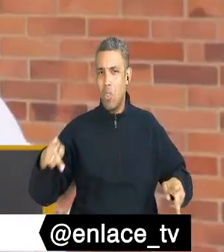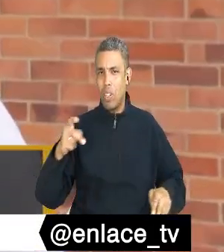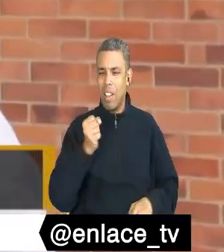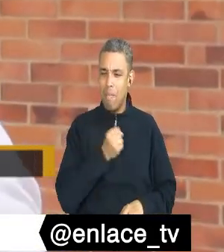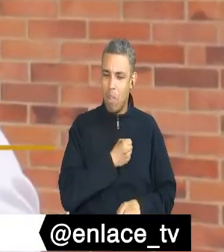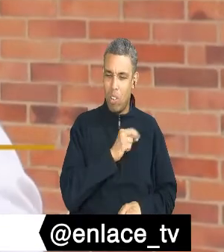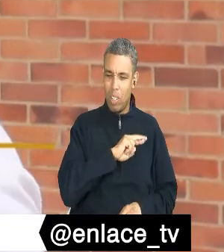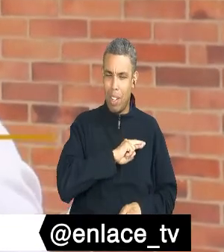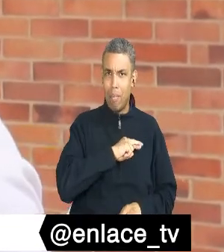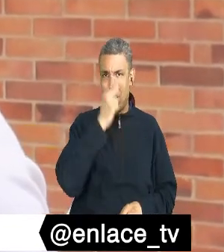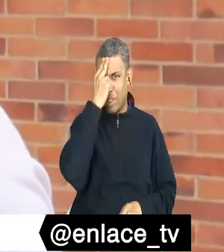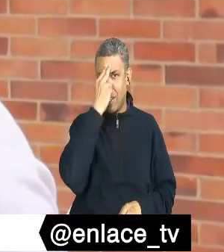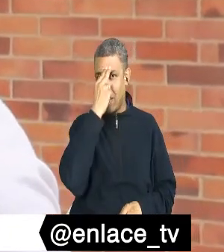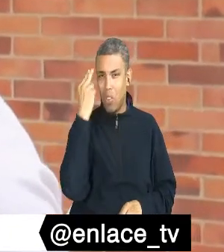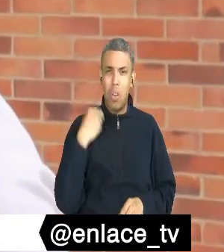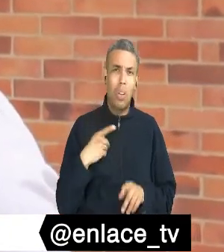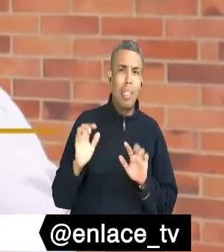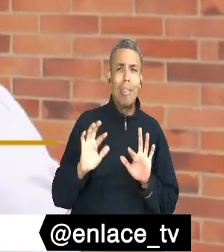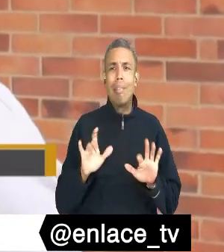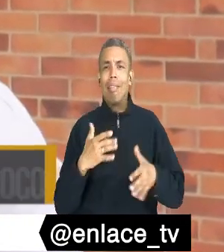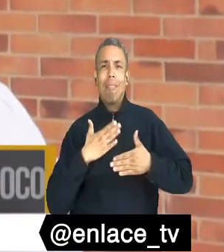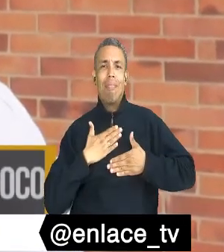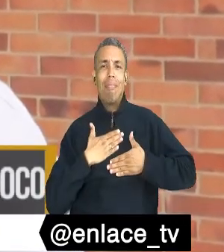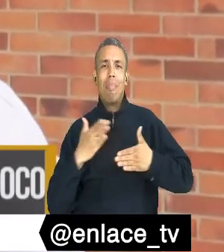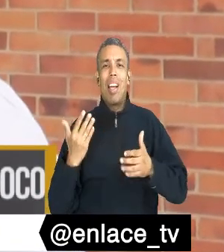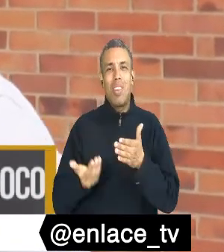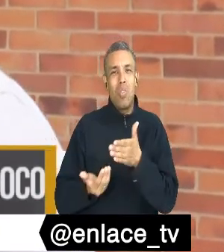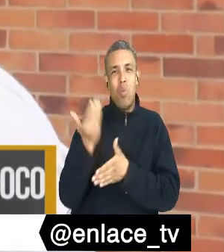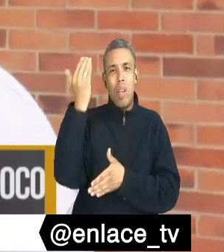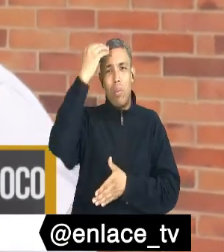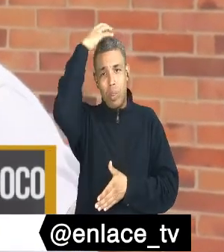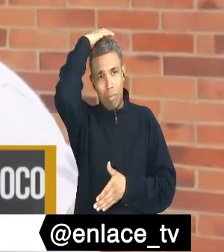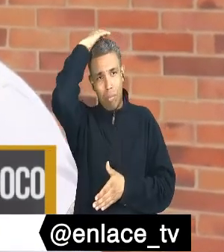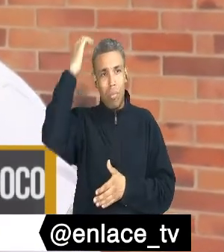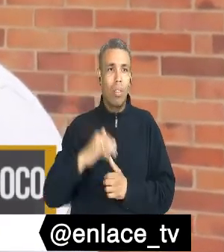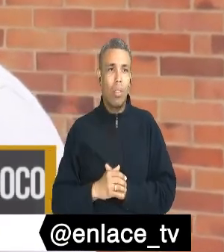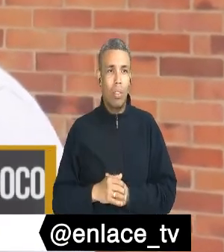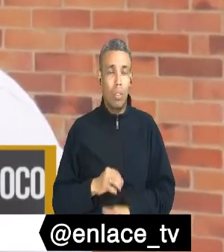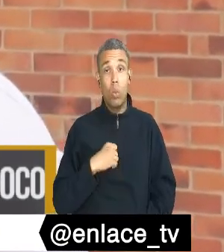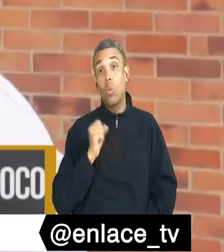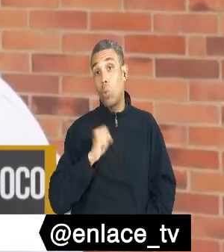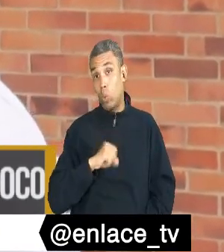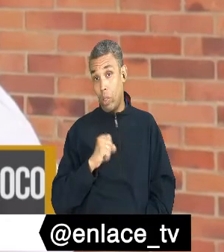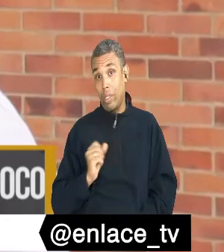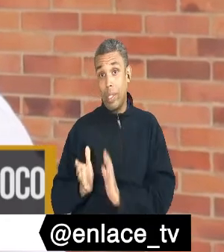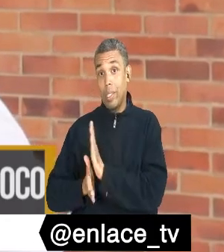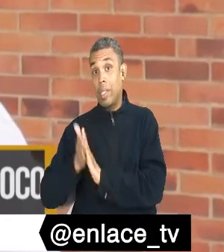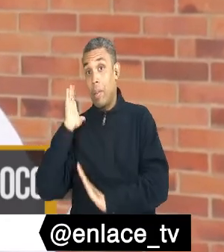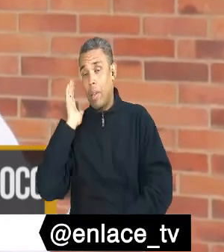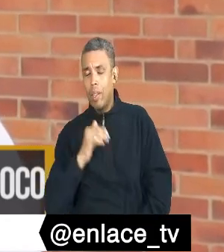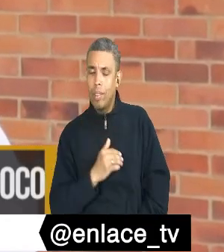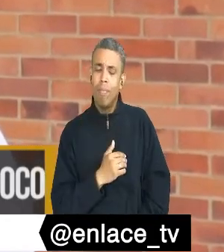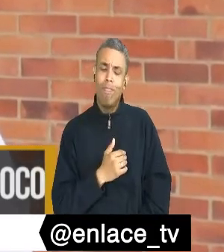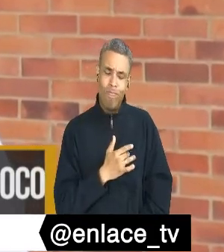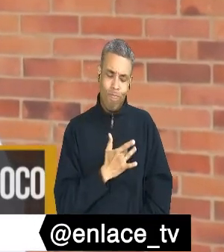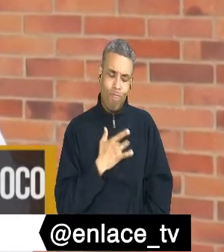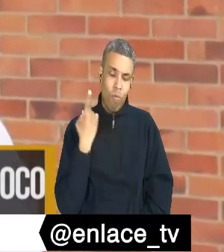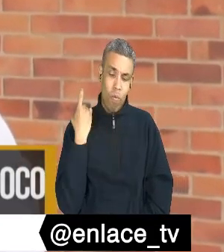personalmente y felicitar al nuevo obispo de la Iglesia Católica. ¿Lo van a extrañar? Bastante, claro que sí, con todo el